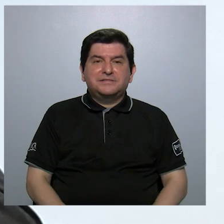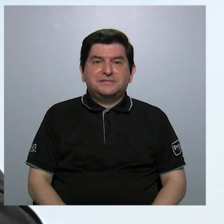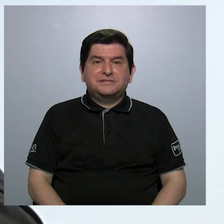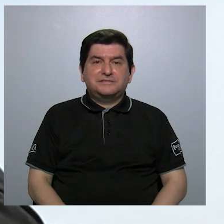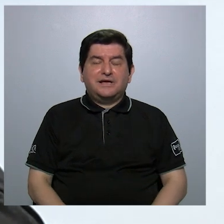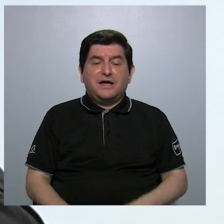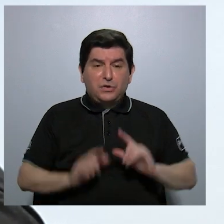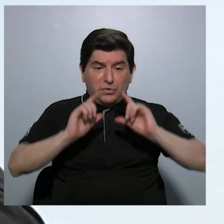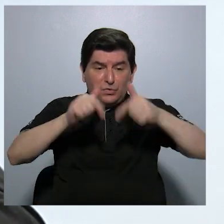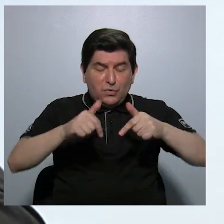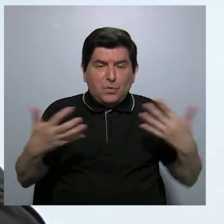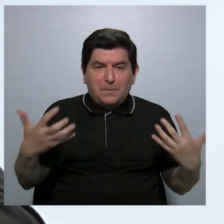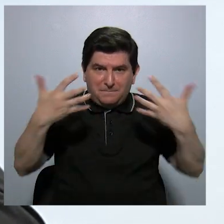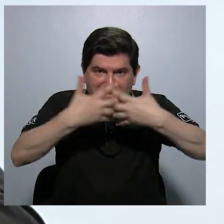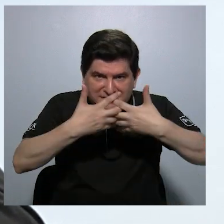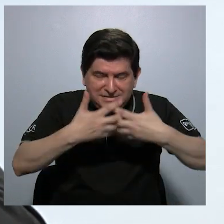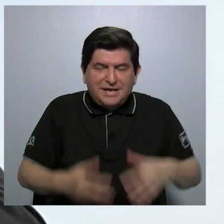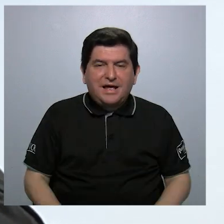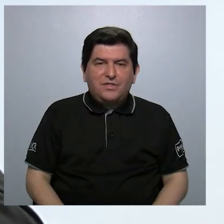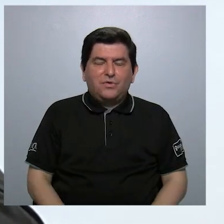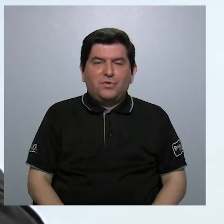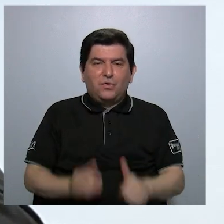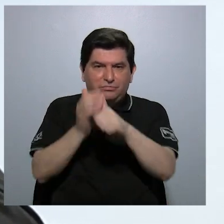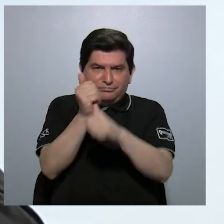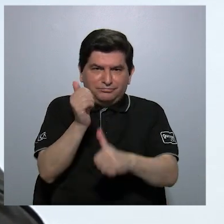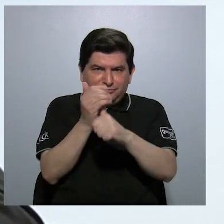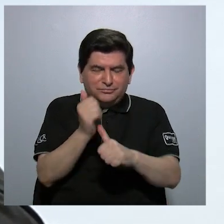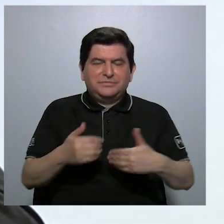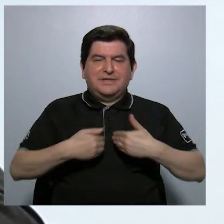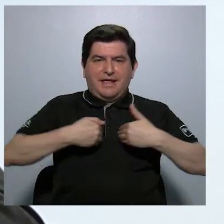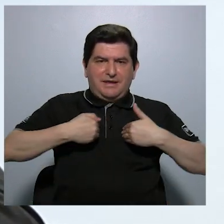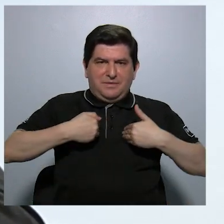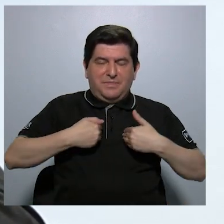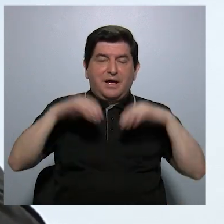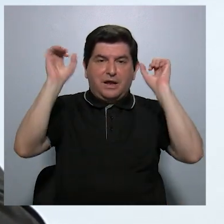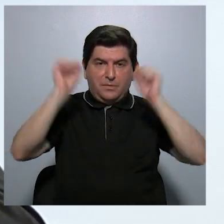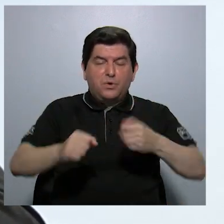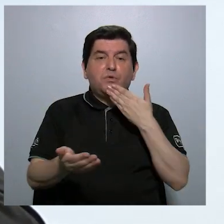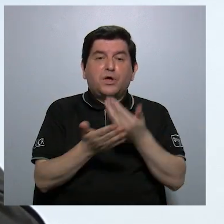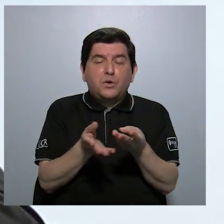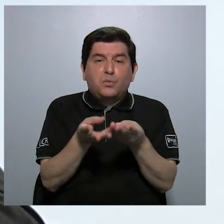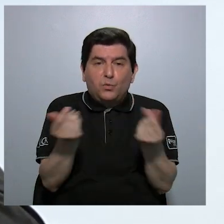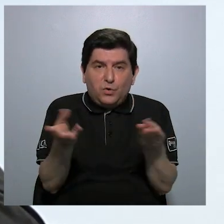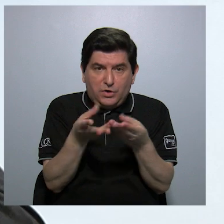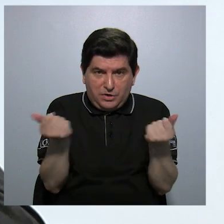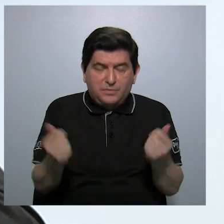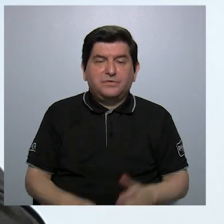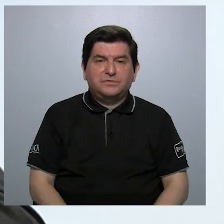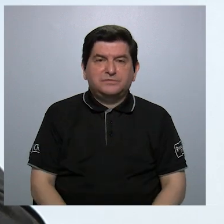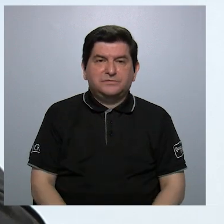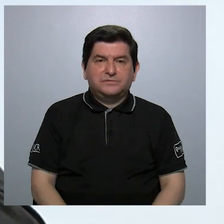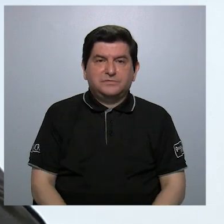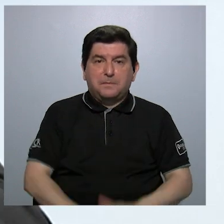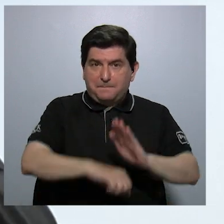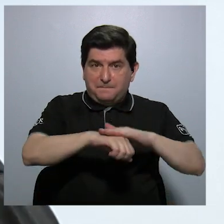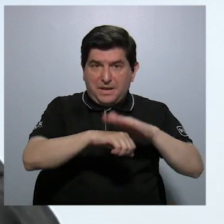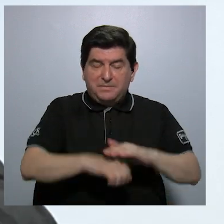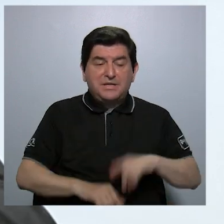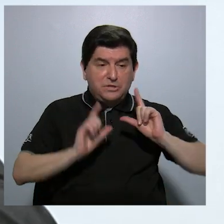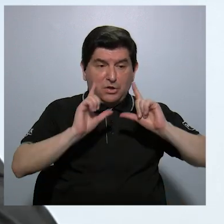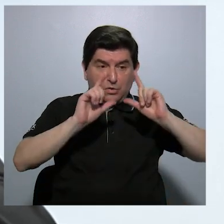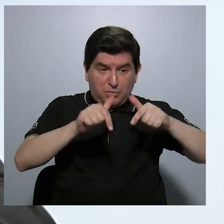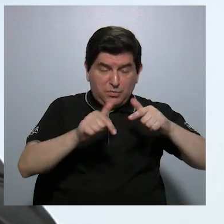este residuo en combinación con excretas animales. Con esto logramos una buena productividad, hacemos de que